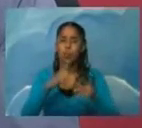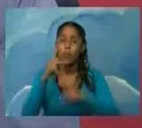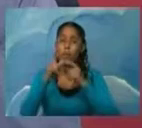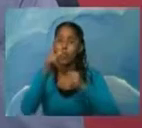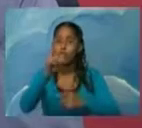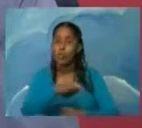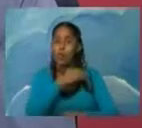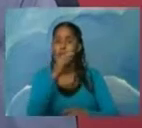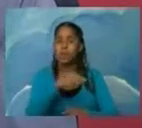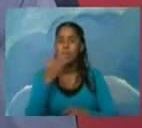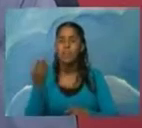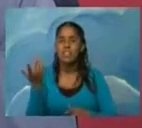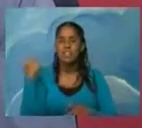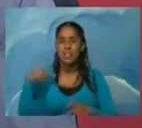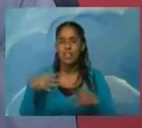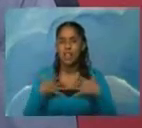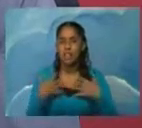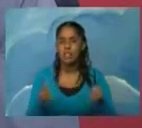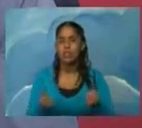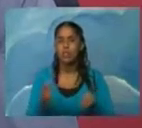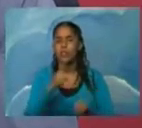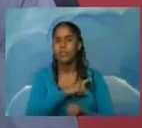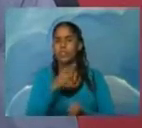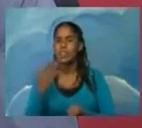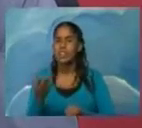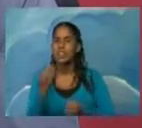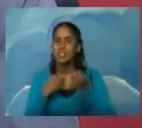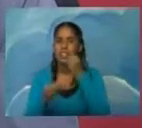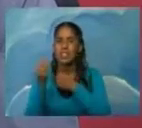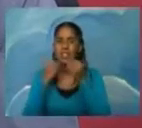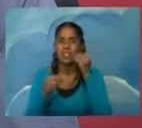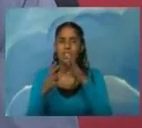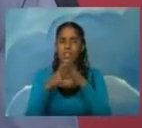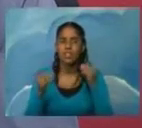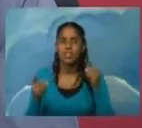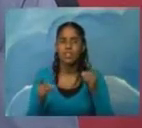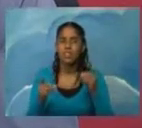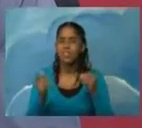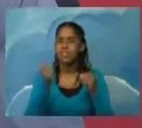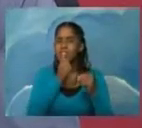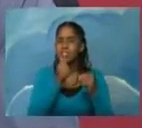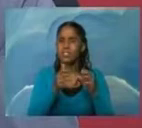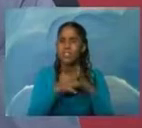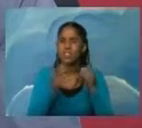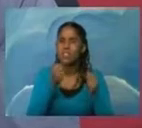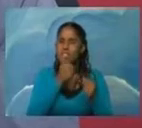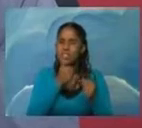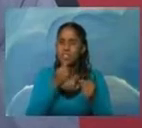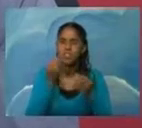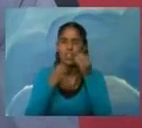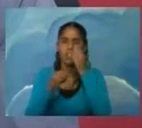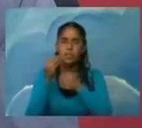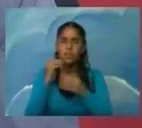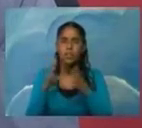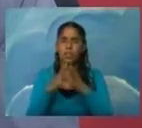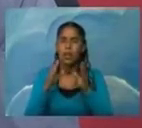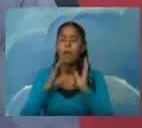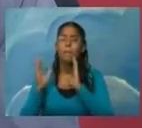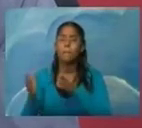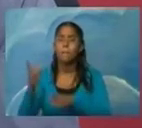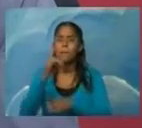alma, y que tengas salud. ¿De qué se alimentaba Gallo? En la parte espiritual, la hospitalidad, la parte